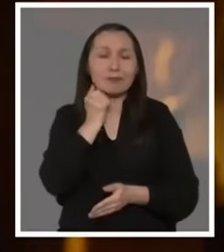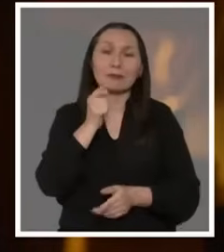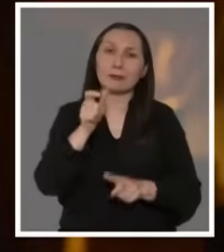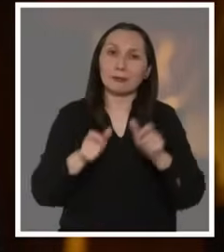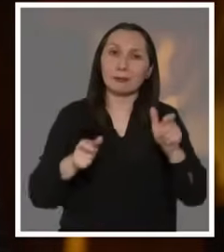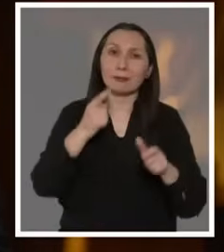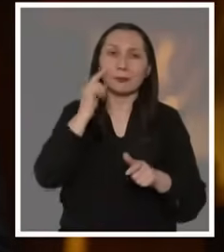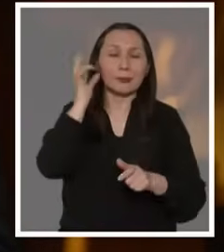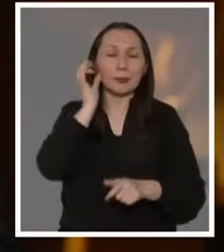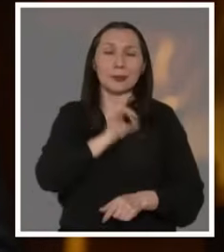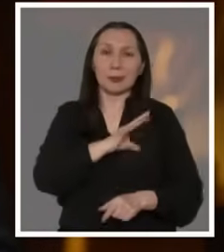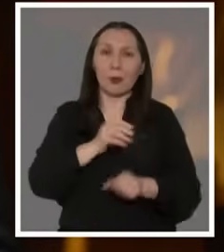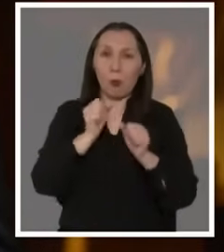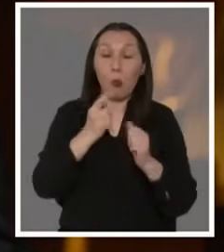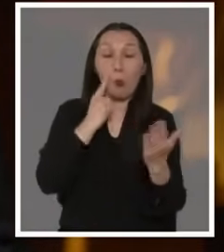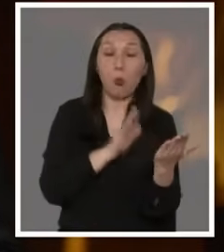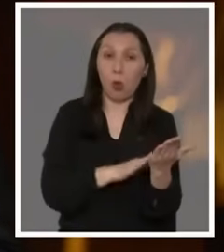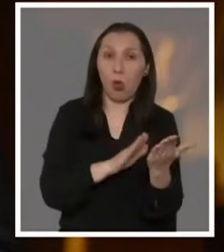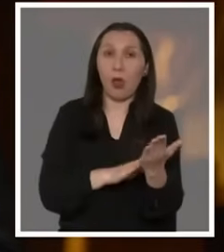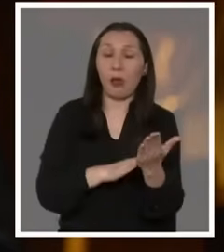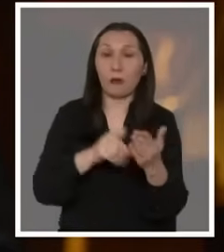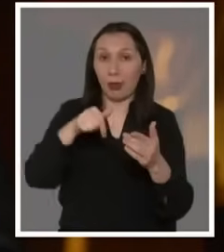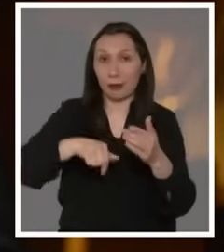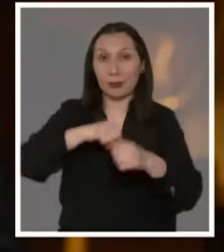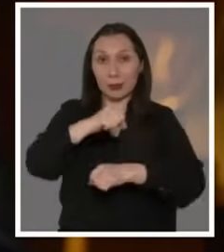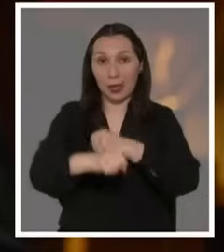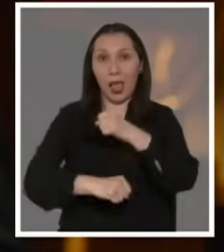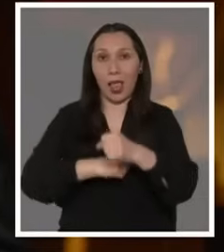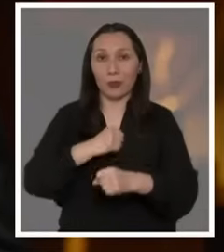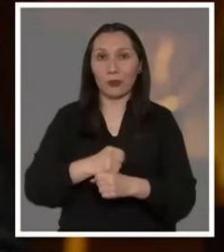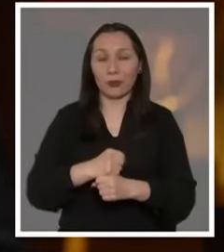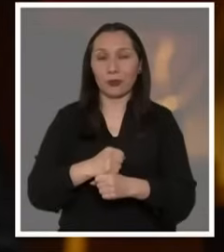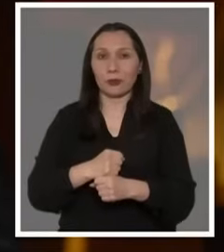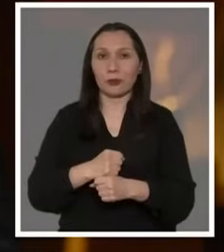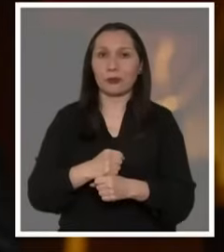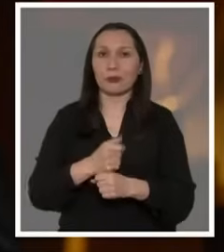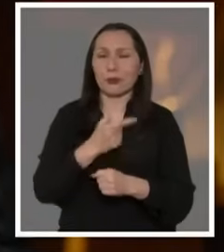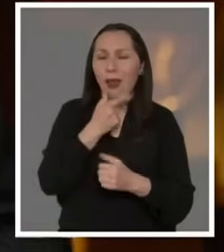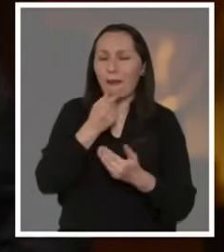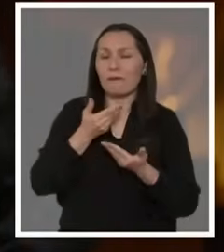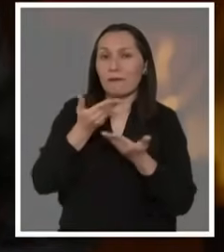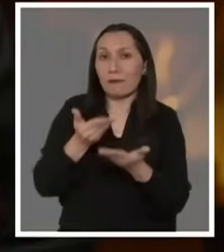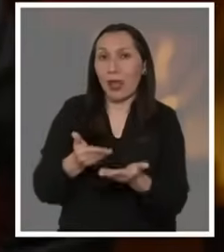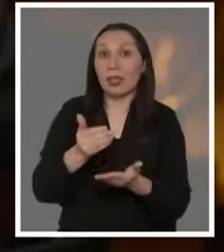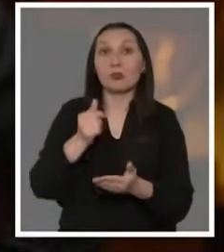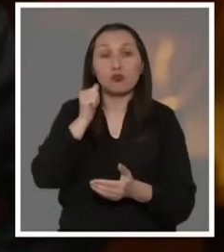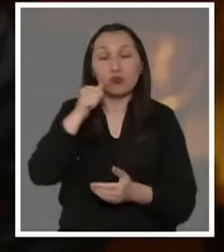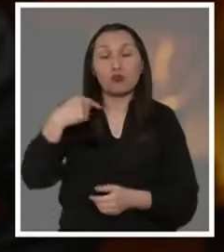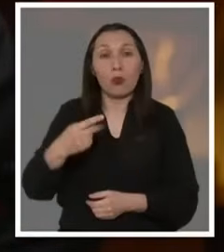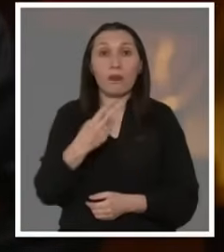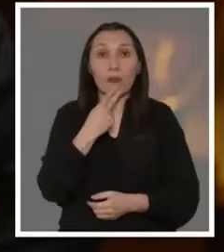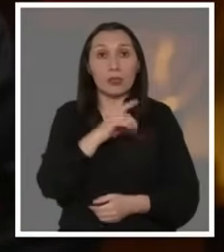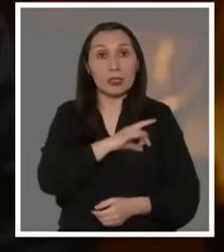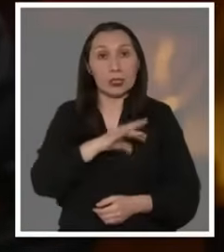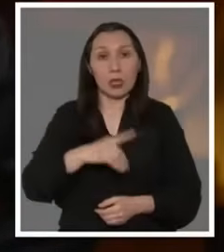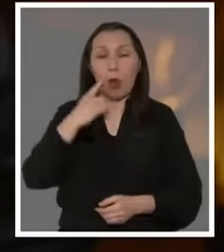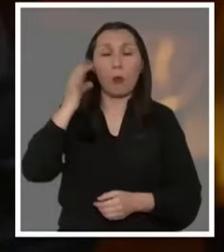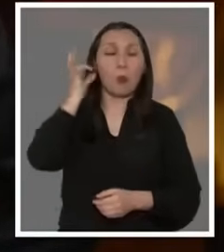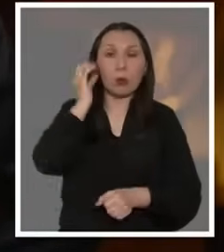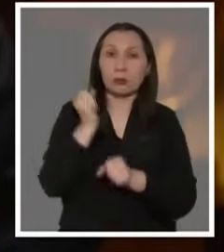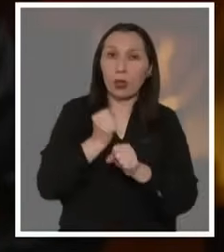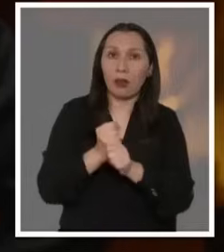pueden comprobar de modo concreto durante este año. Facilitar el diario vivir de los chilenos y chilenas que